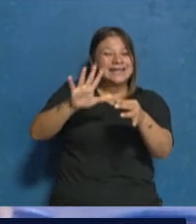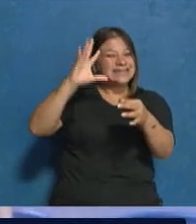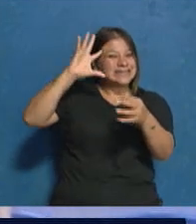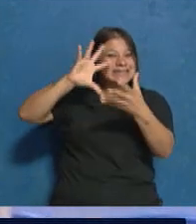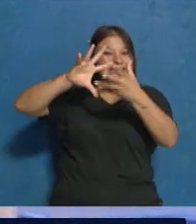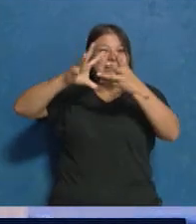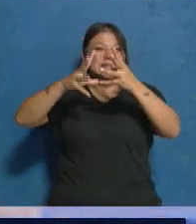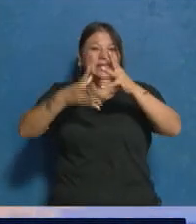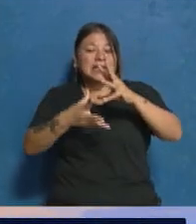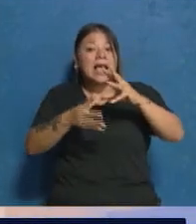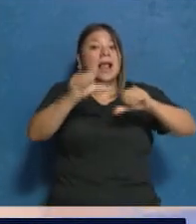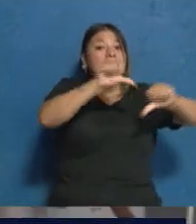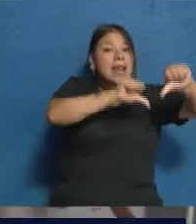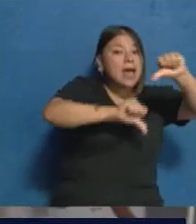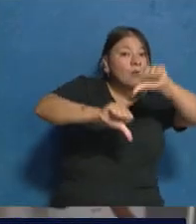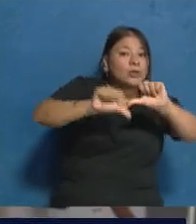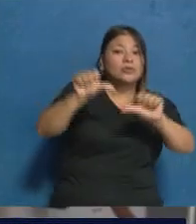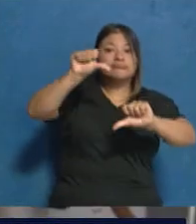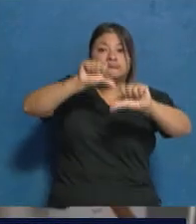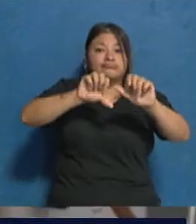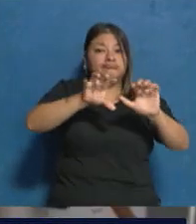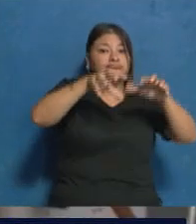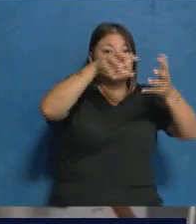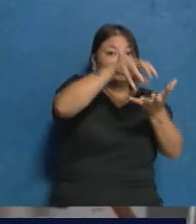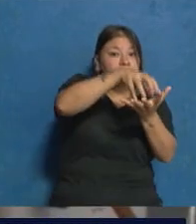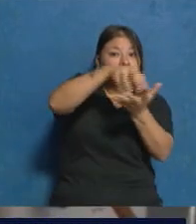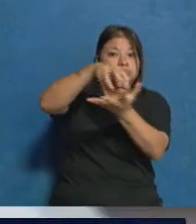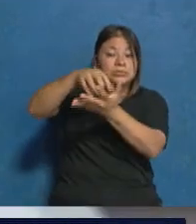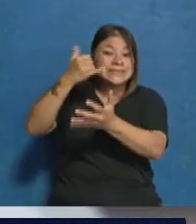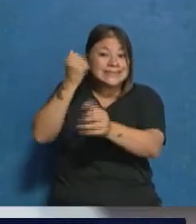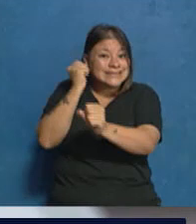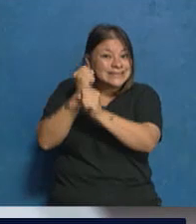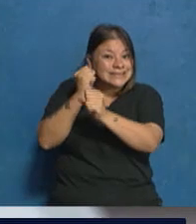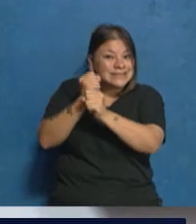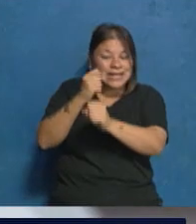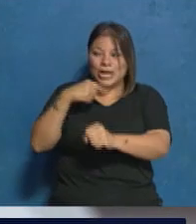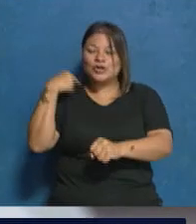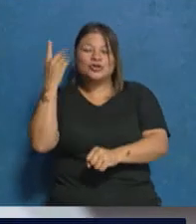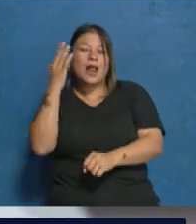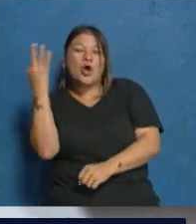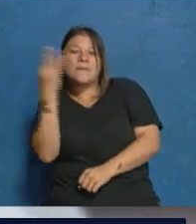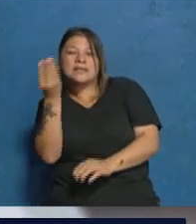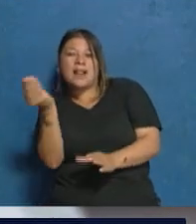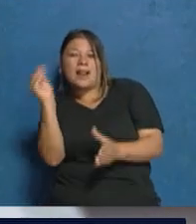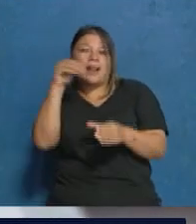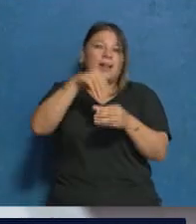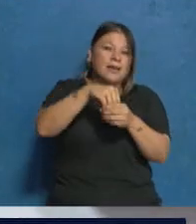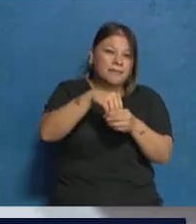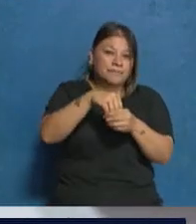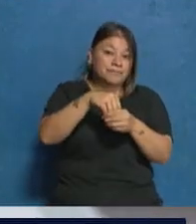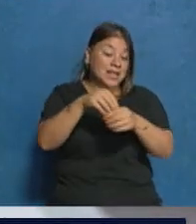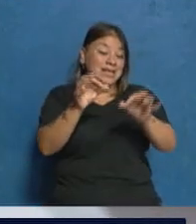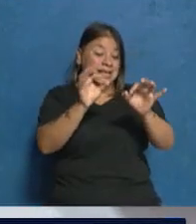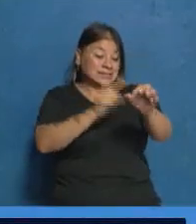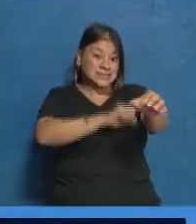dendríticas, muchos laboratorios están trabajando en esto y nosotros introducimos un sesgo particular. Logramos obtener células